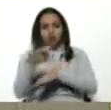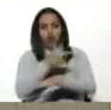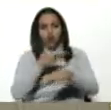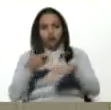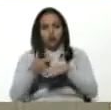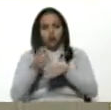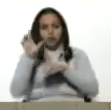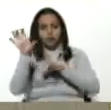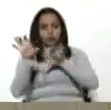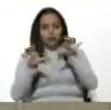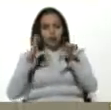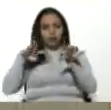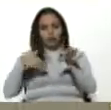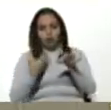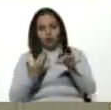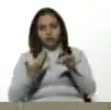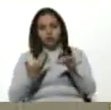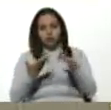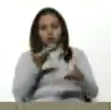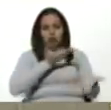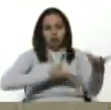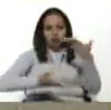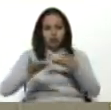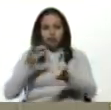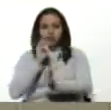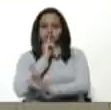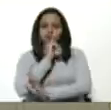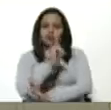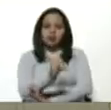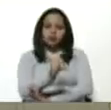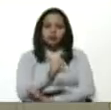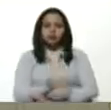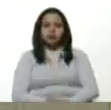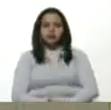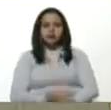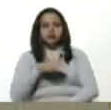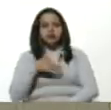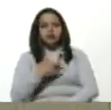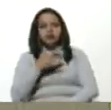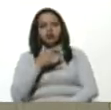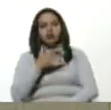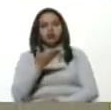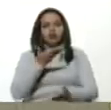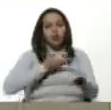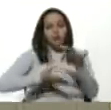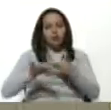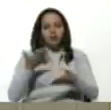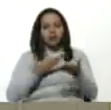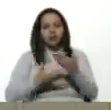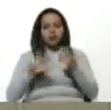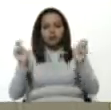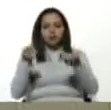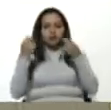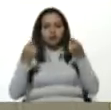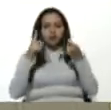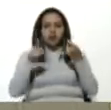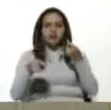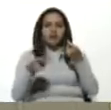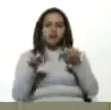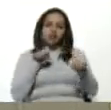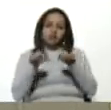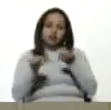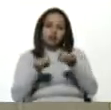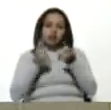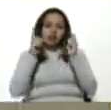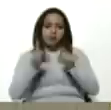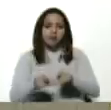región podamos compartir información, podamos compartir campañas, podamos compartir tratamientos,